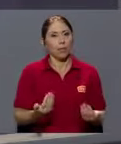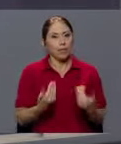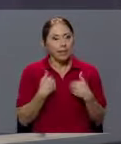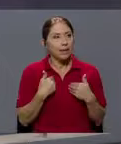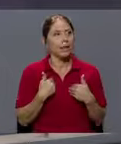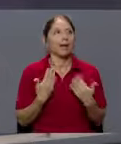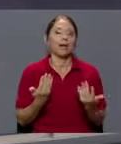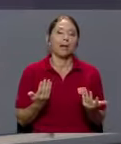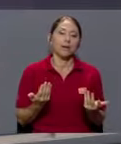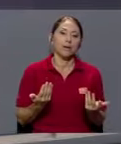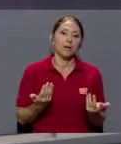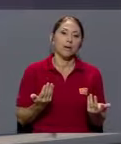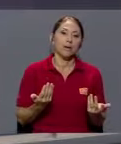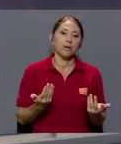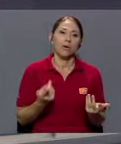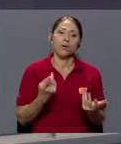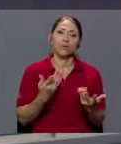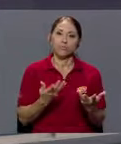tener un